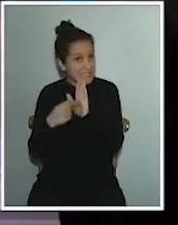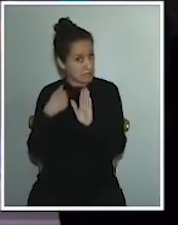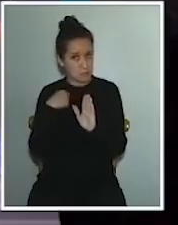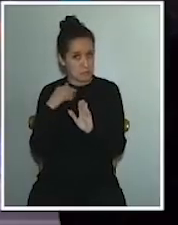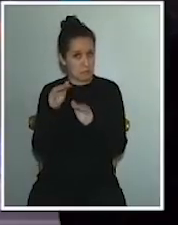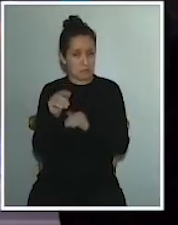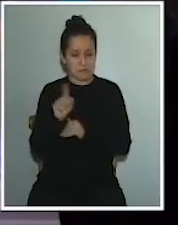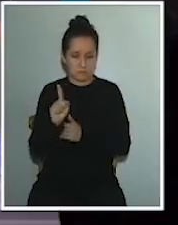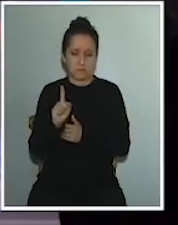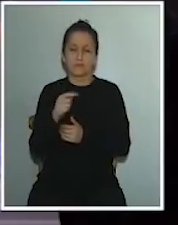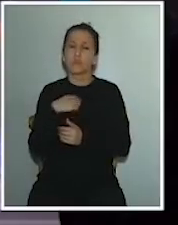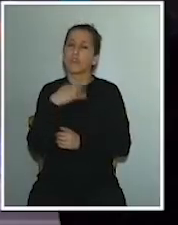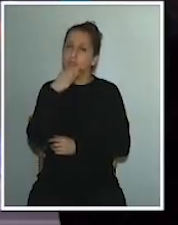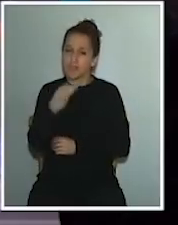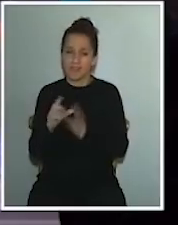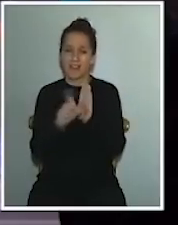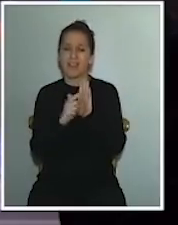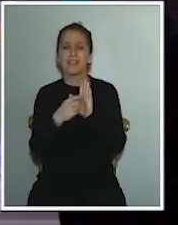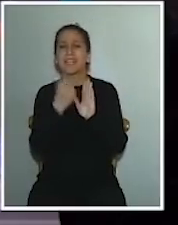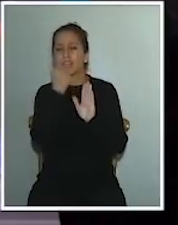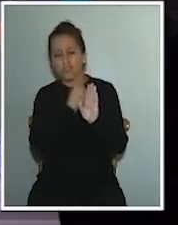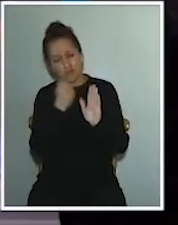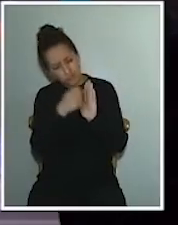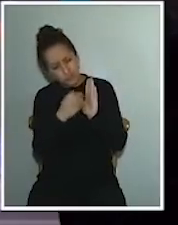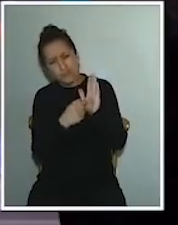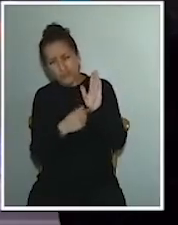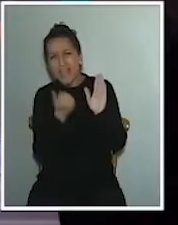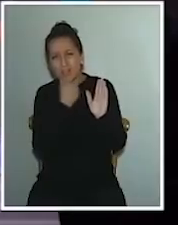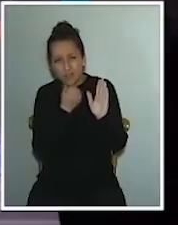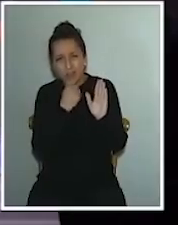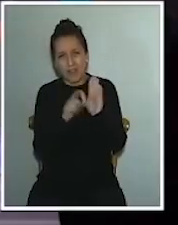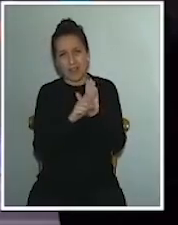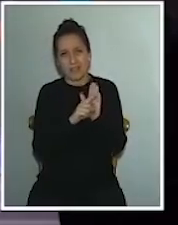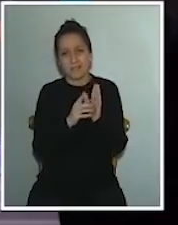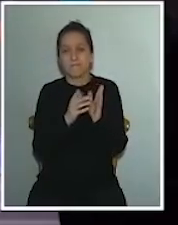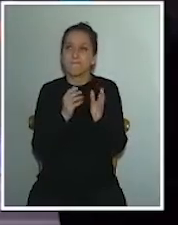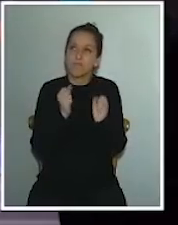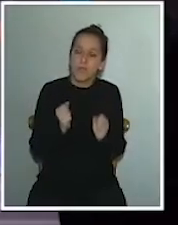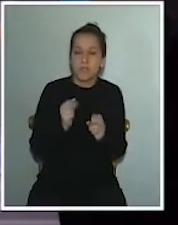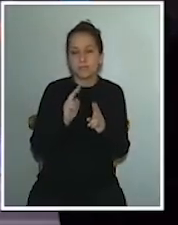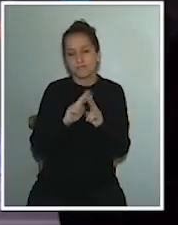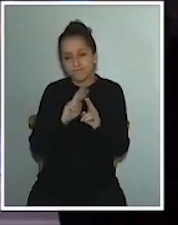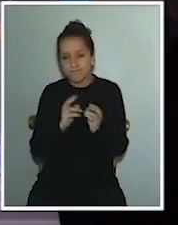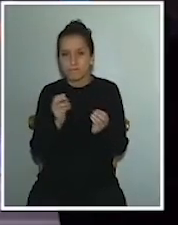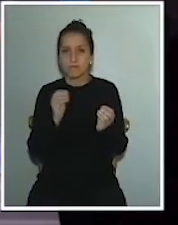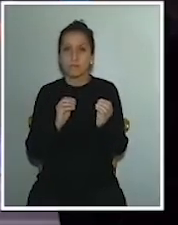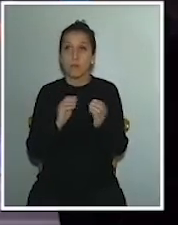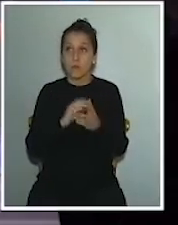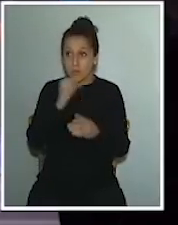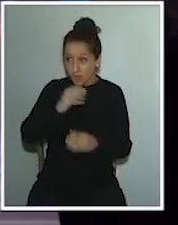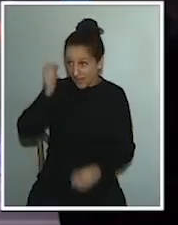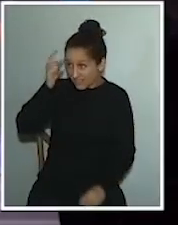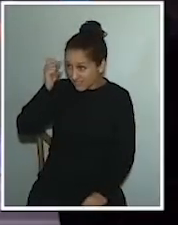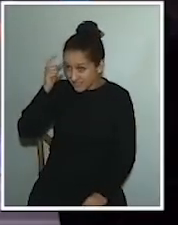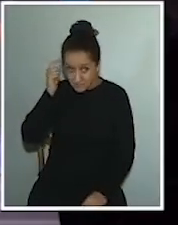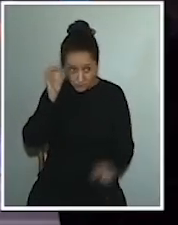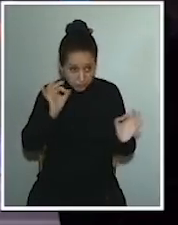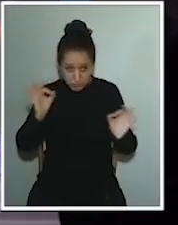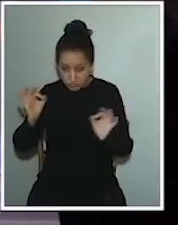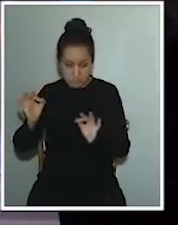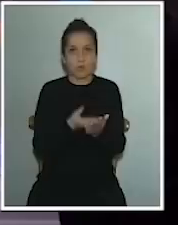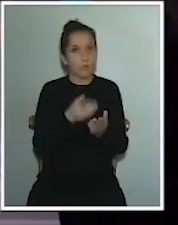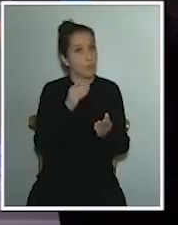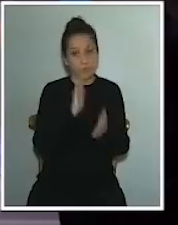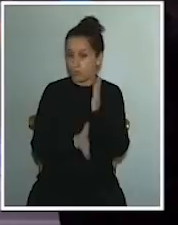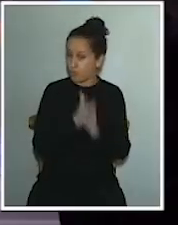siempre dije que esta ley Tenía muchos defectos pero se puede ir reparando cuando ya se tiene conciencia y por eso es tan importante El documento